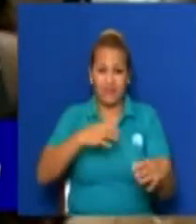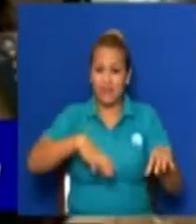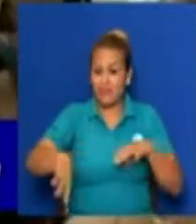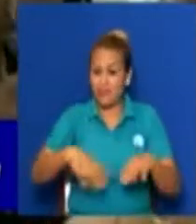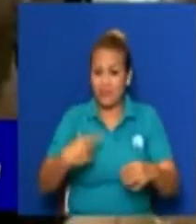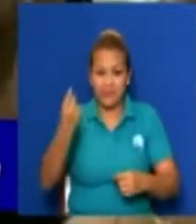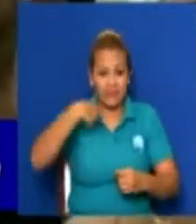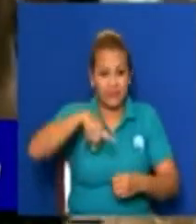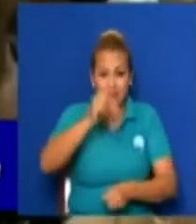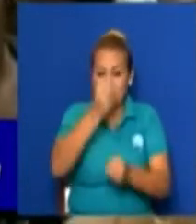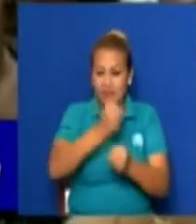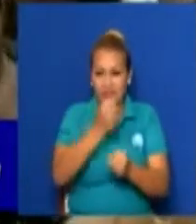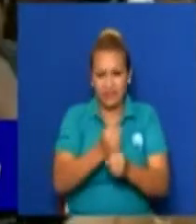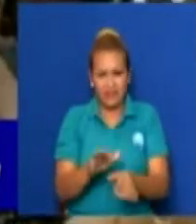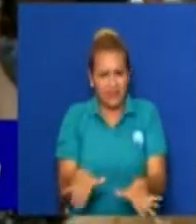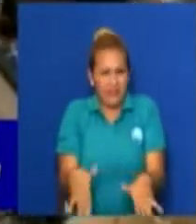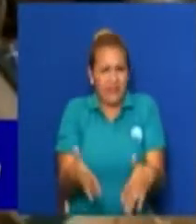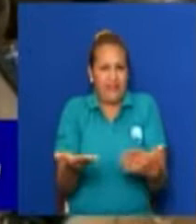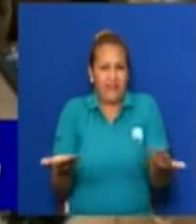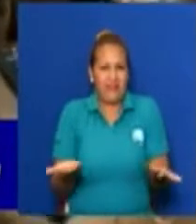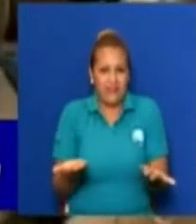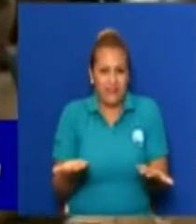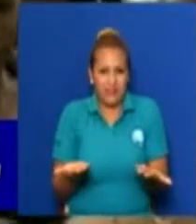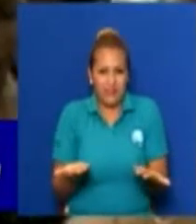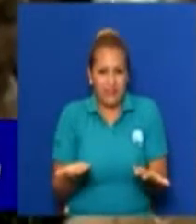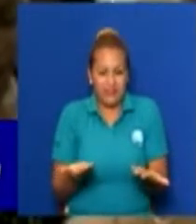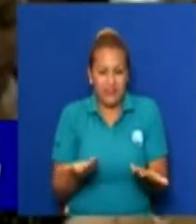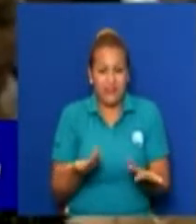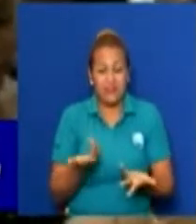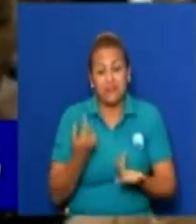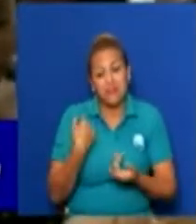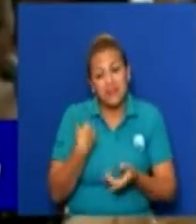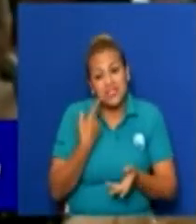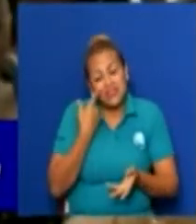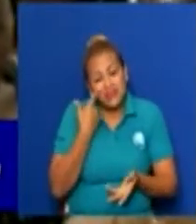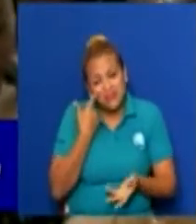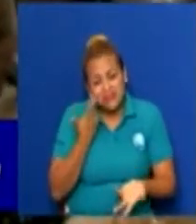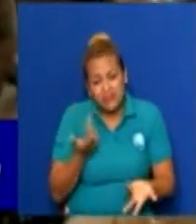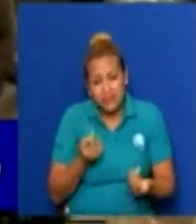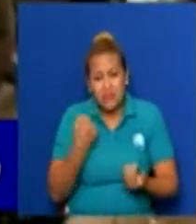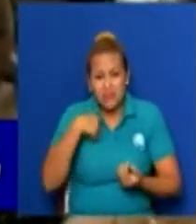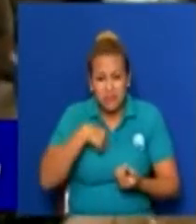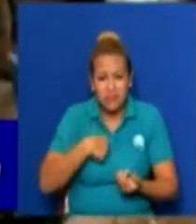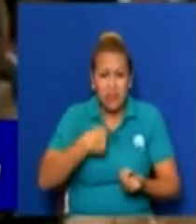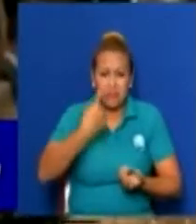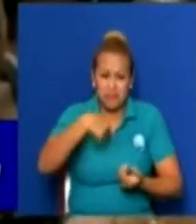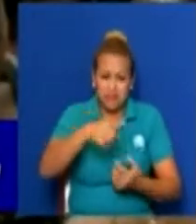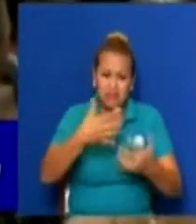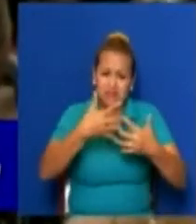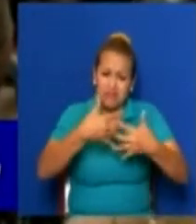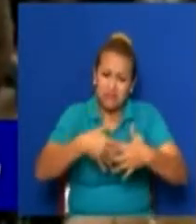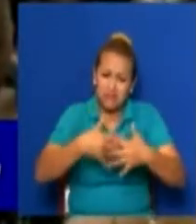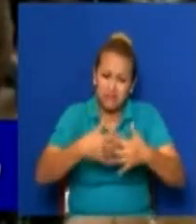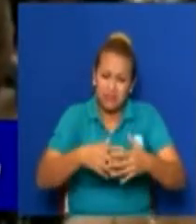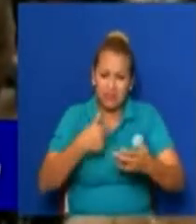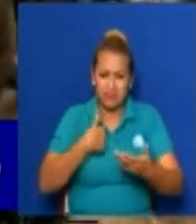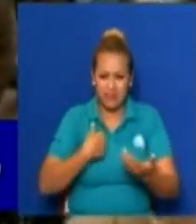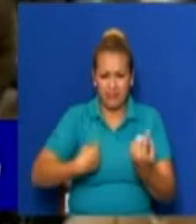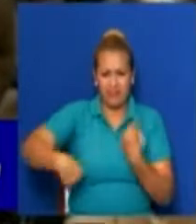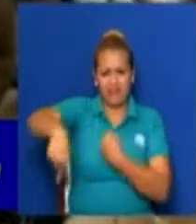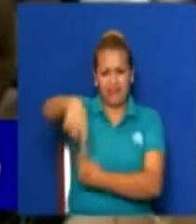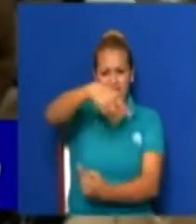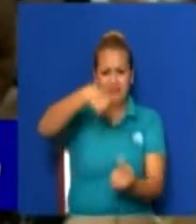qué? ¿Cómo van a creer? Chepita me dice, fíjate que llegué a la empresa tal y yo sé que estoy circulado, y